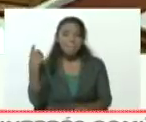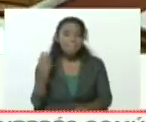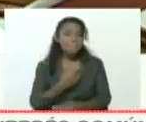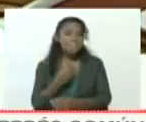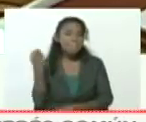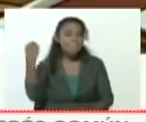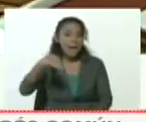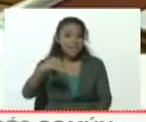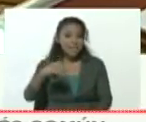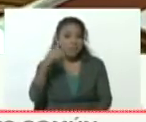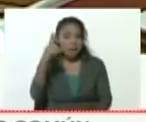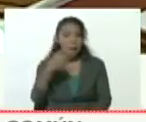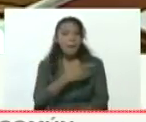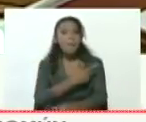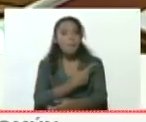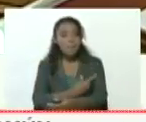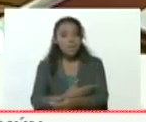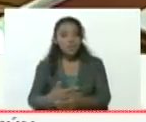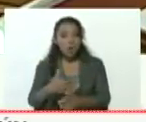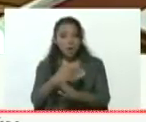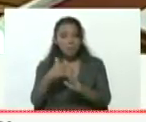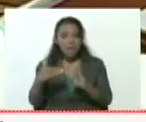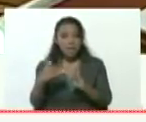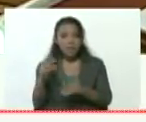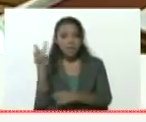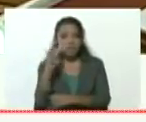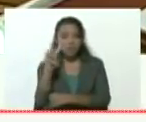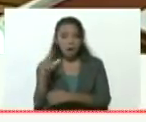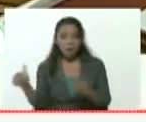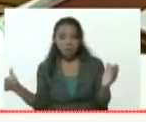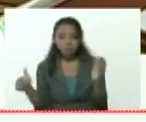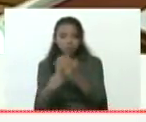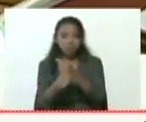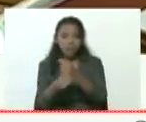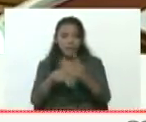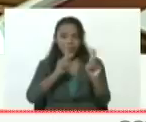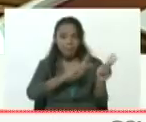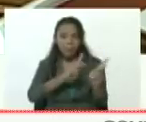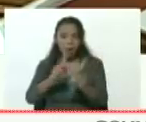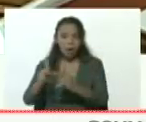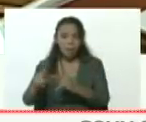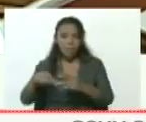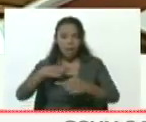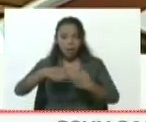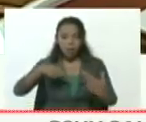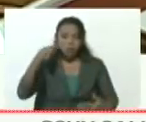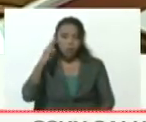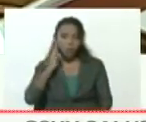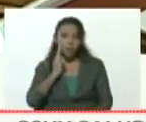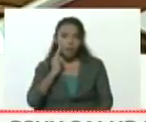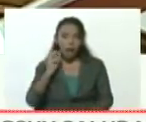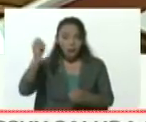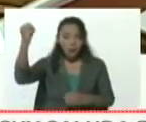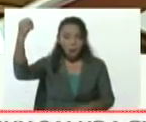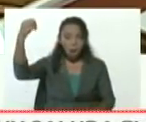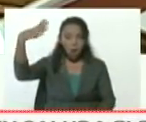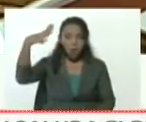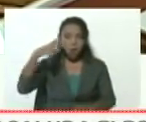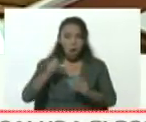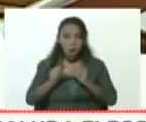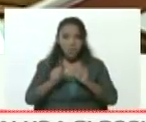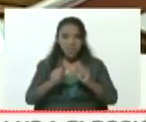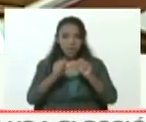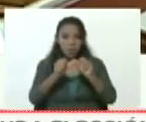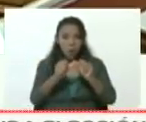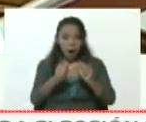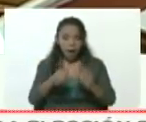de venezolanos y venezolanas que encontraron en este programa de la Revolución Bolivariana la luz para seguir el sendero